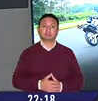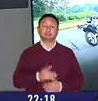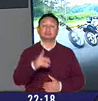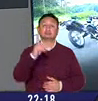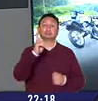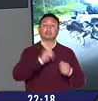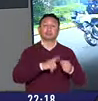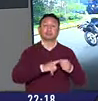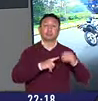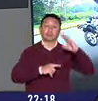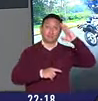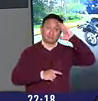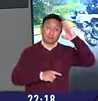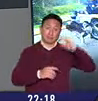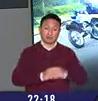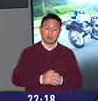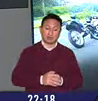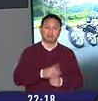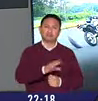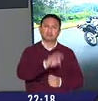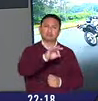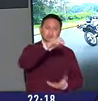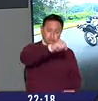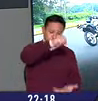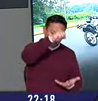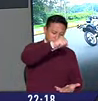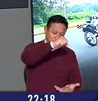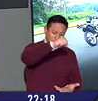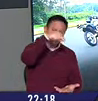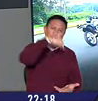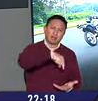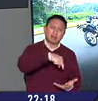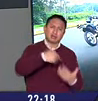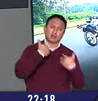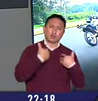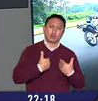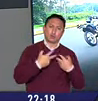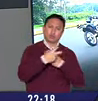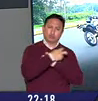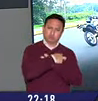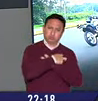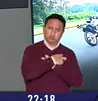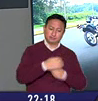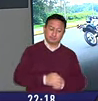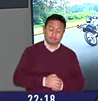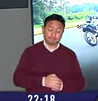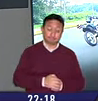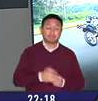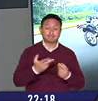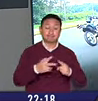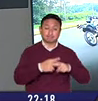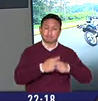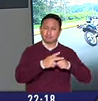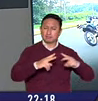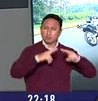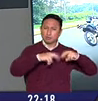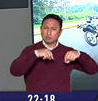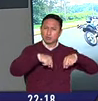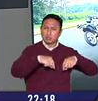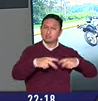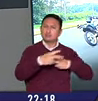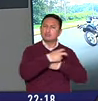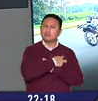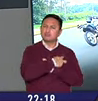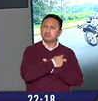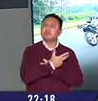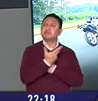La Policía Nacional halló una funda que contenía restos humanos en su interior. Según las primeras investigaciones, los restos